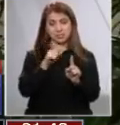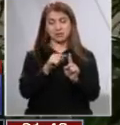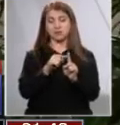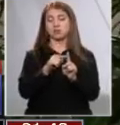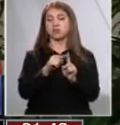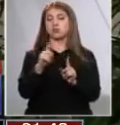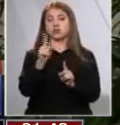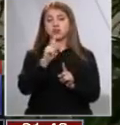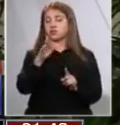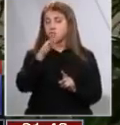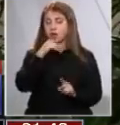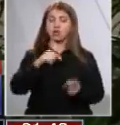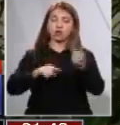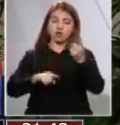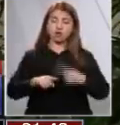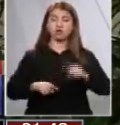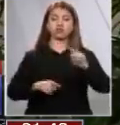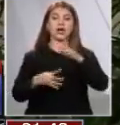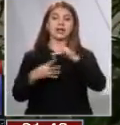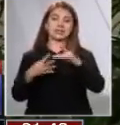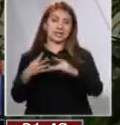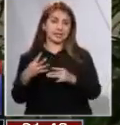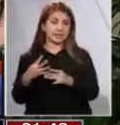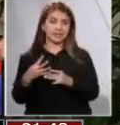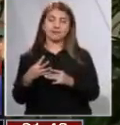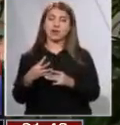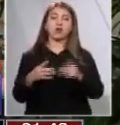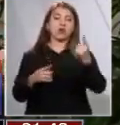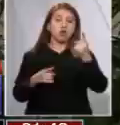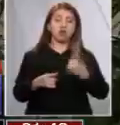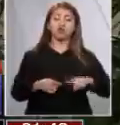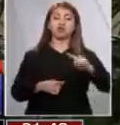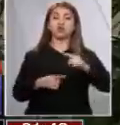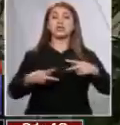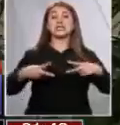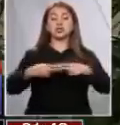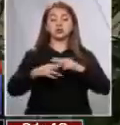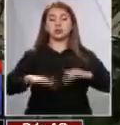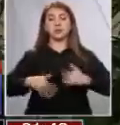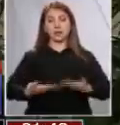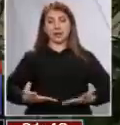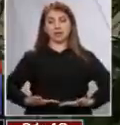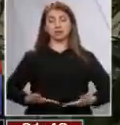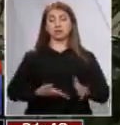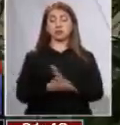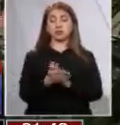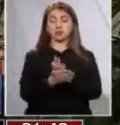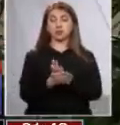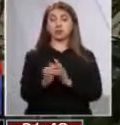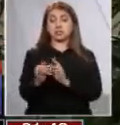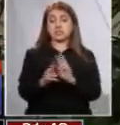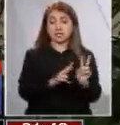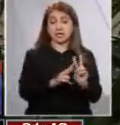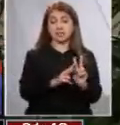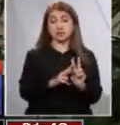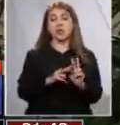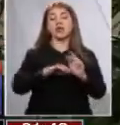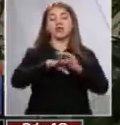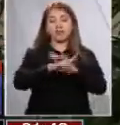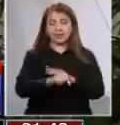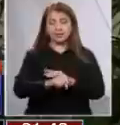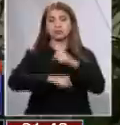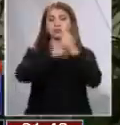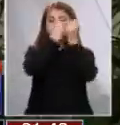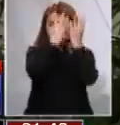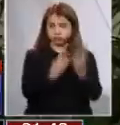por ningún tipo de alternativa de otra interrupción. Y si llegara a efectuarse, es delito. Estas